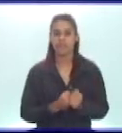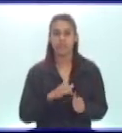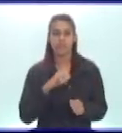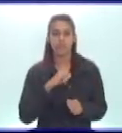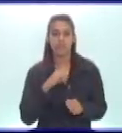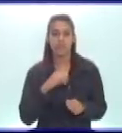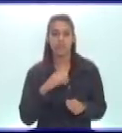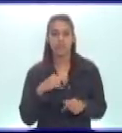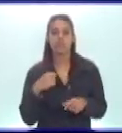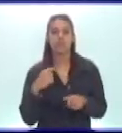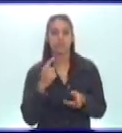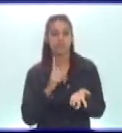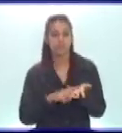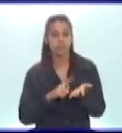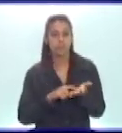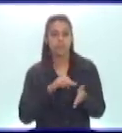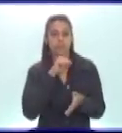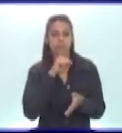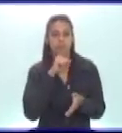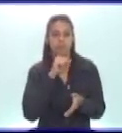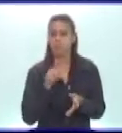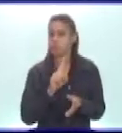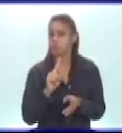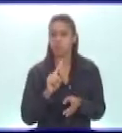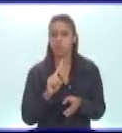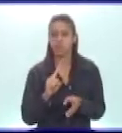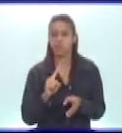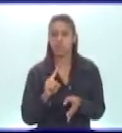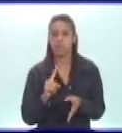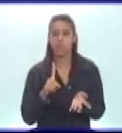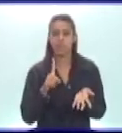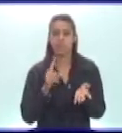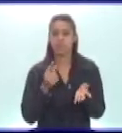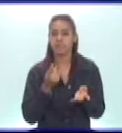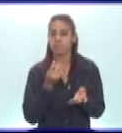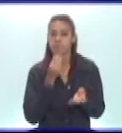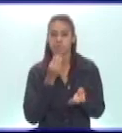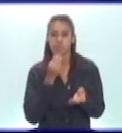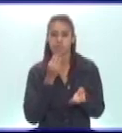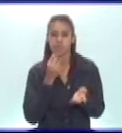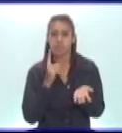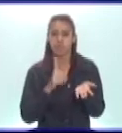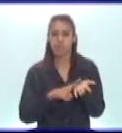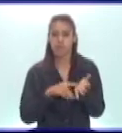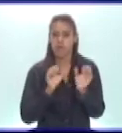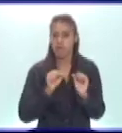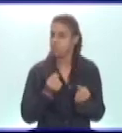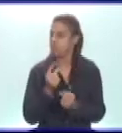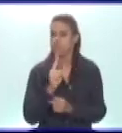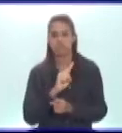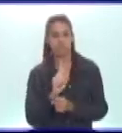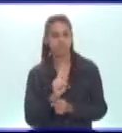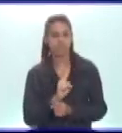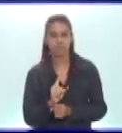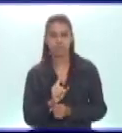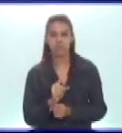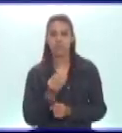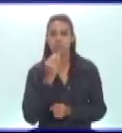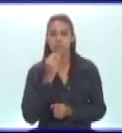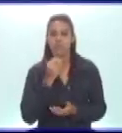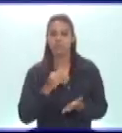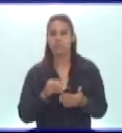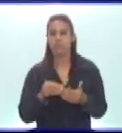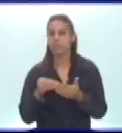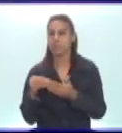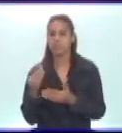padres, aunque no necesariamente tienen que ser los padres los que realicen el acompañamiento. Pueden acompañarse por